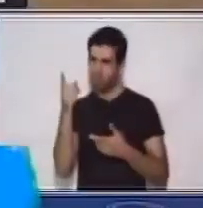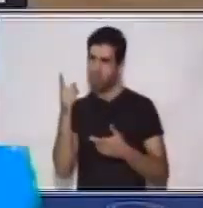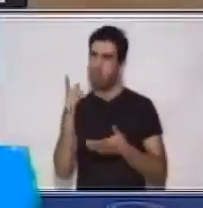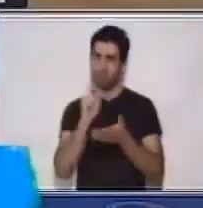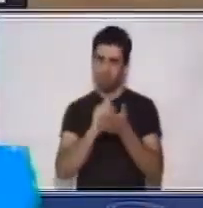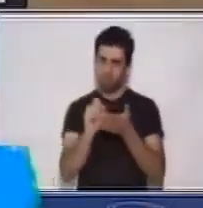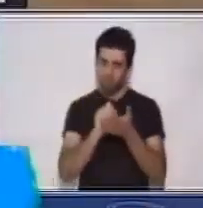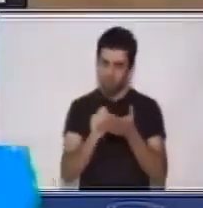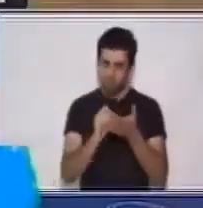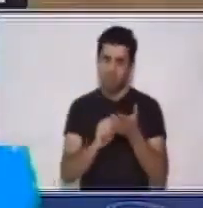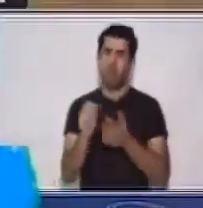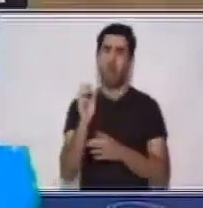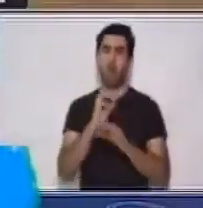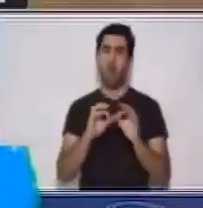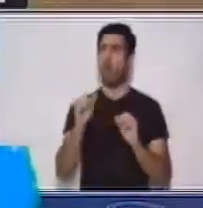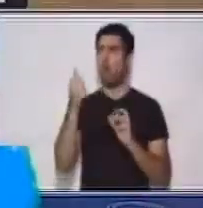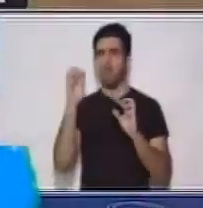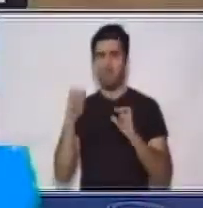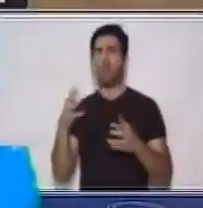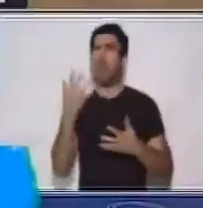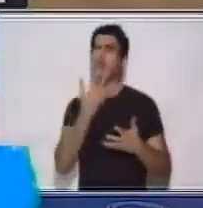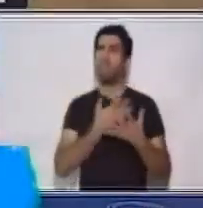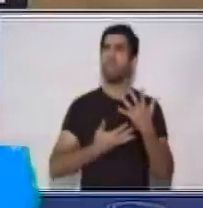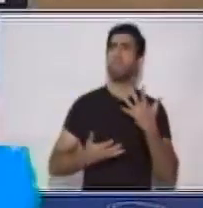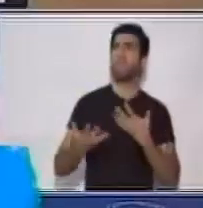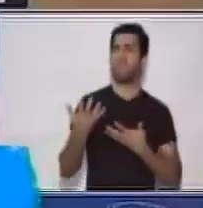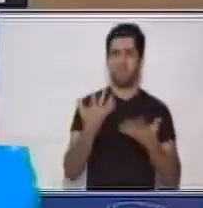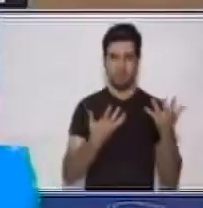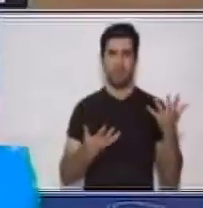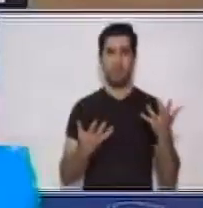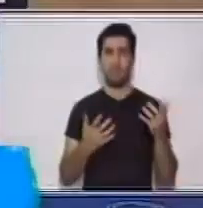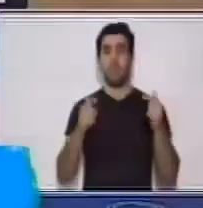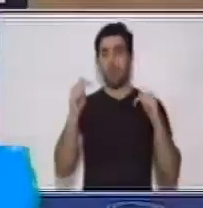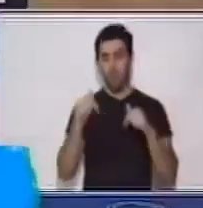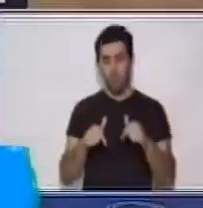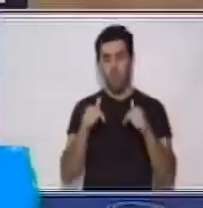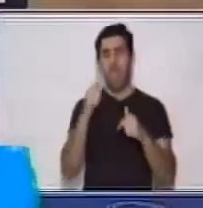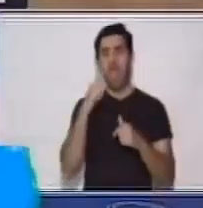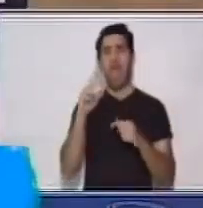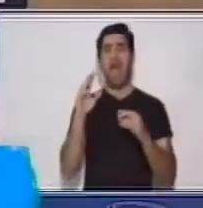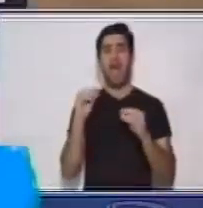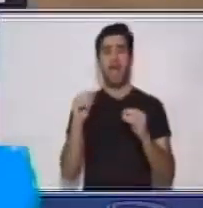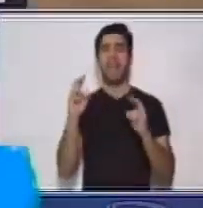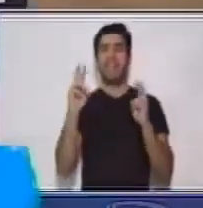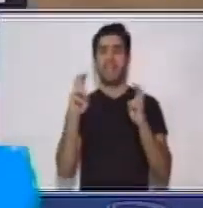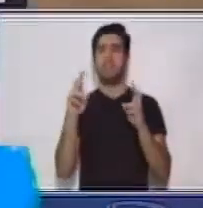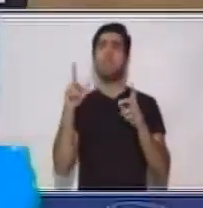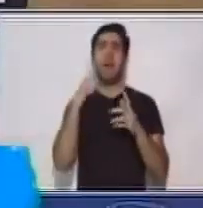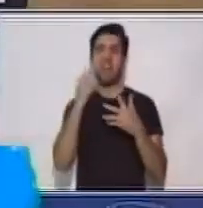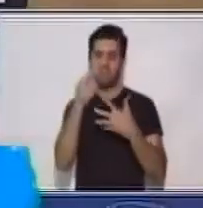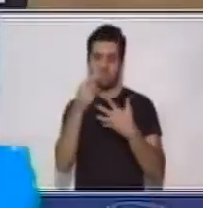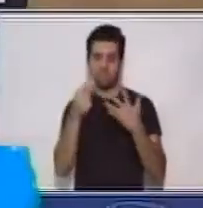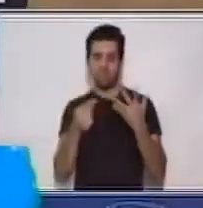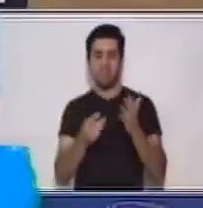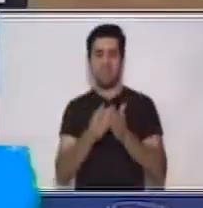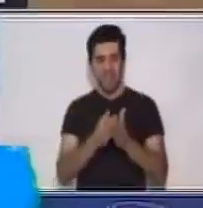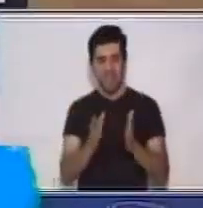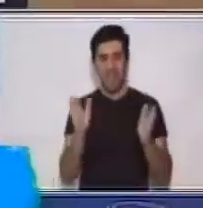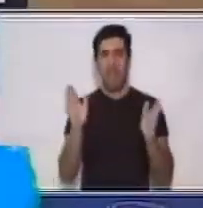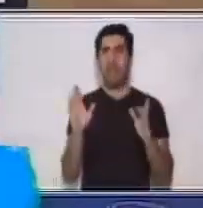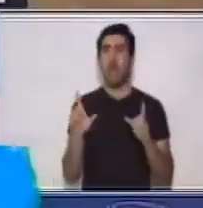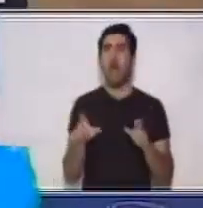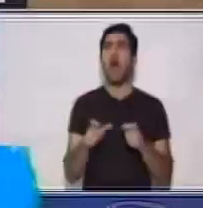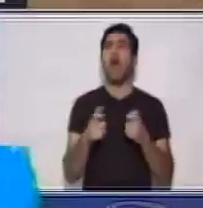Pues hoy vamos a hablar sobre generalidades de esta composición, cómo